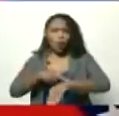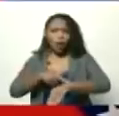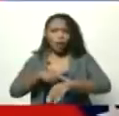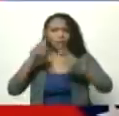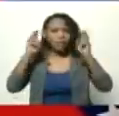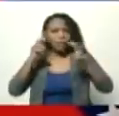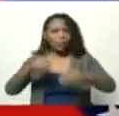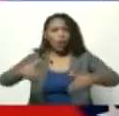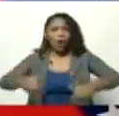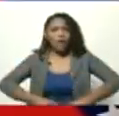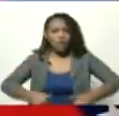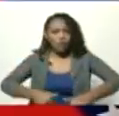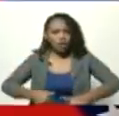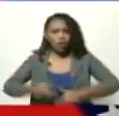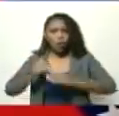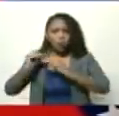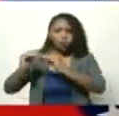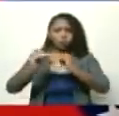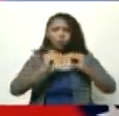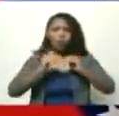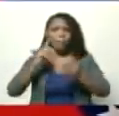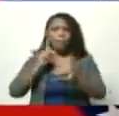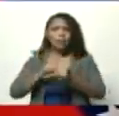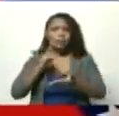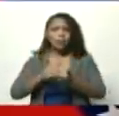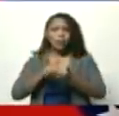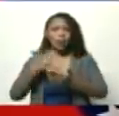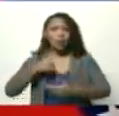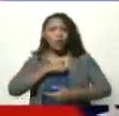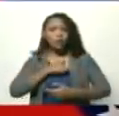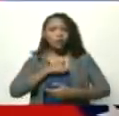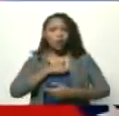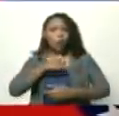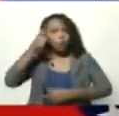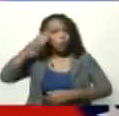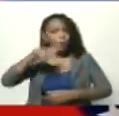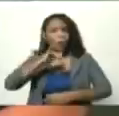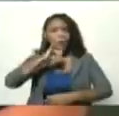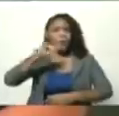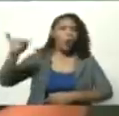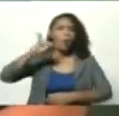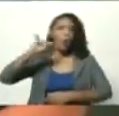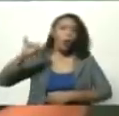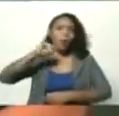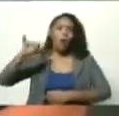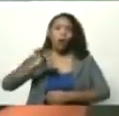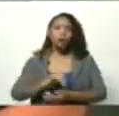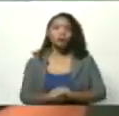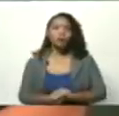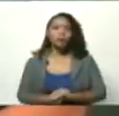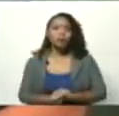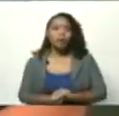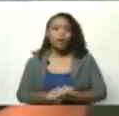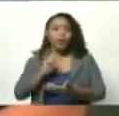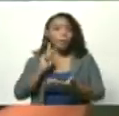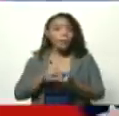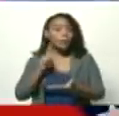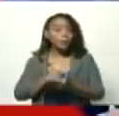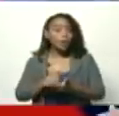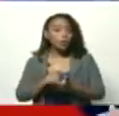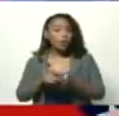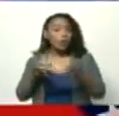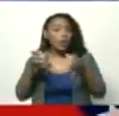de un esfuerzo colectivo, de la participación de nuestro pueblo en la denuncia, de la participación de la